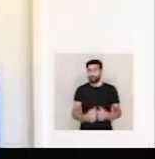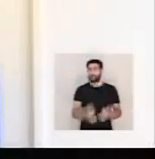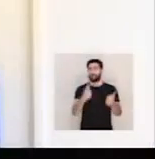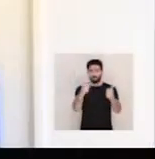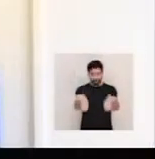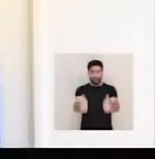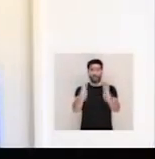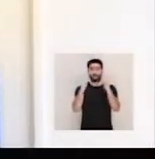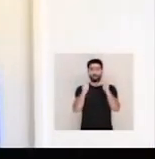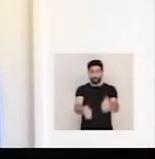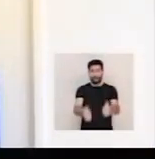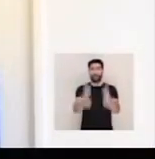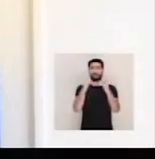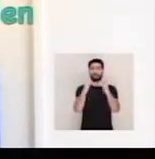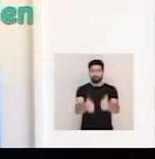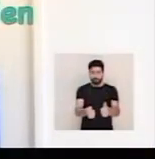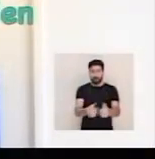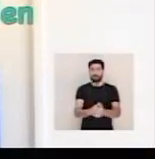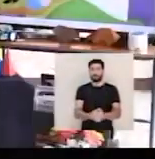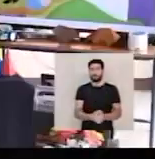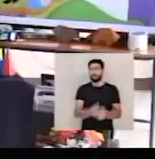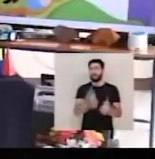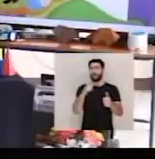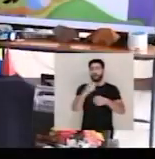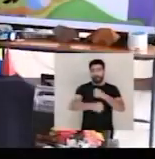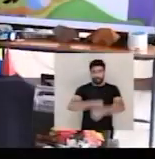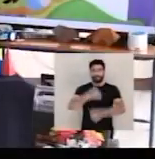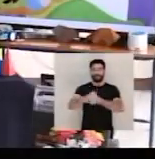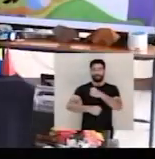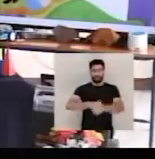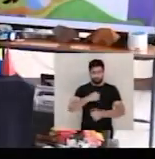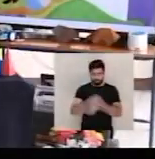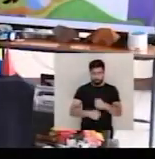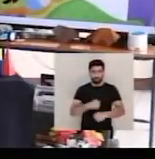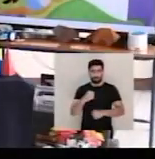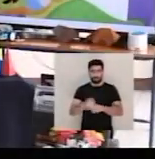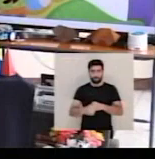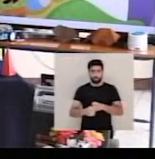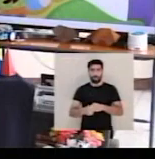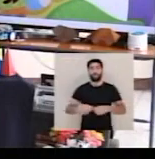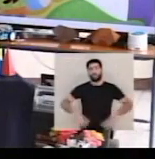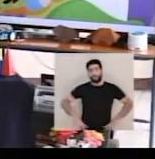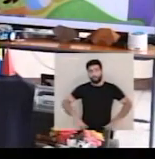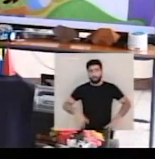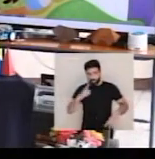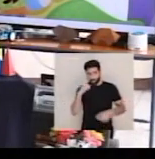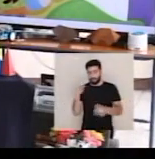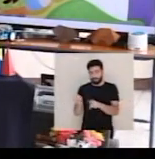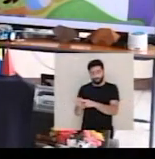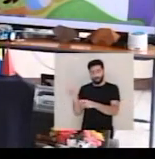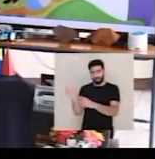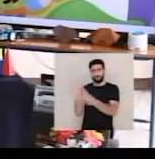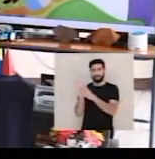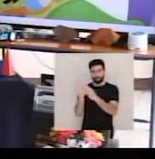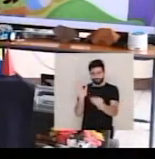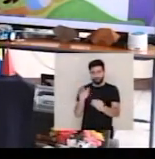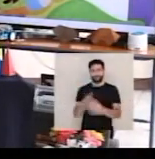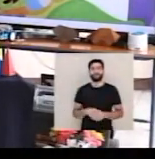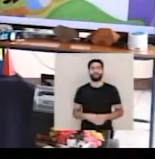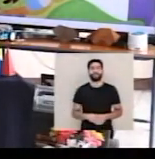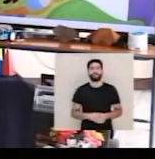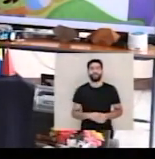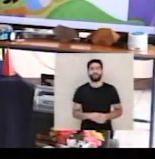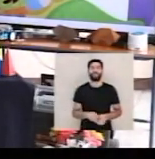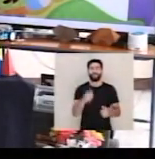están? Bien, bien, bien. Requete bien, bien, bien. Súper bien,